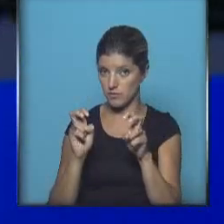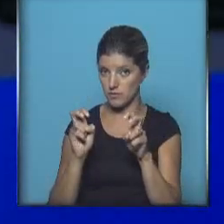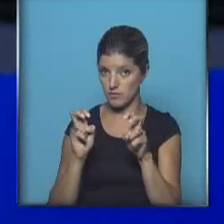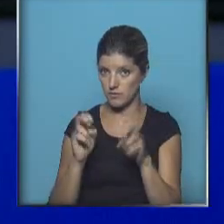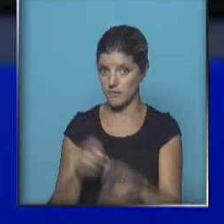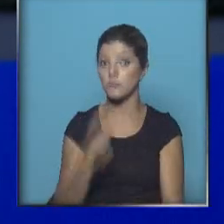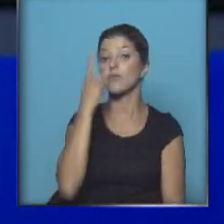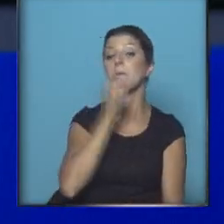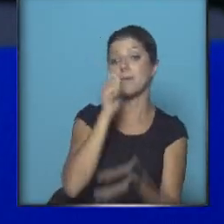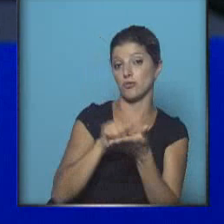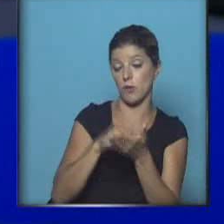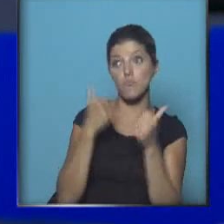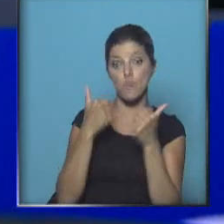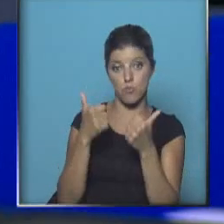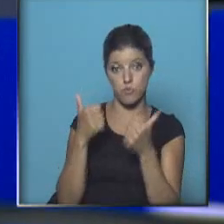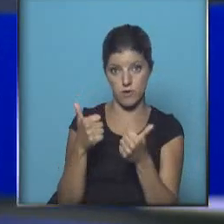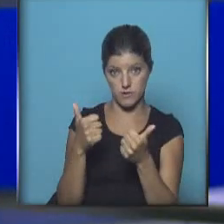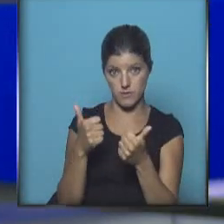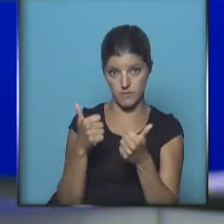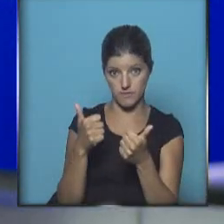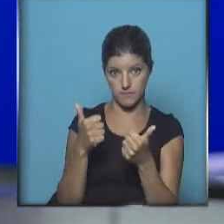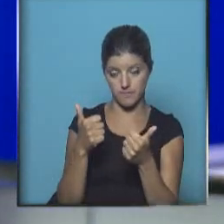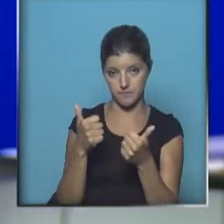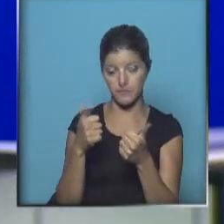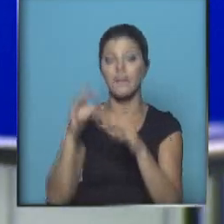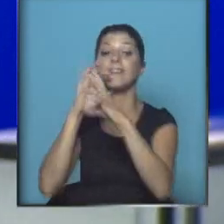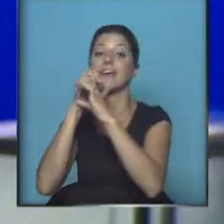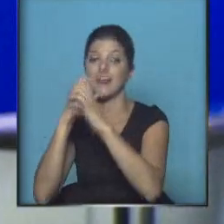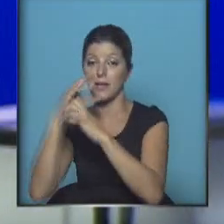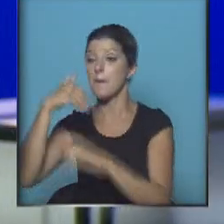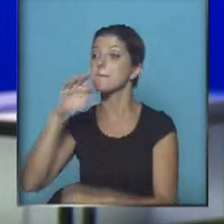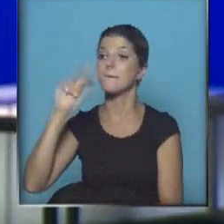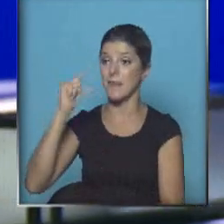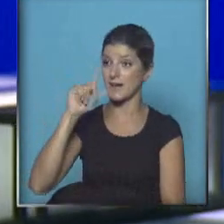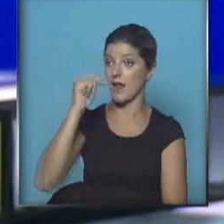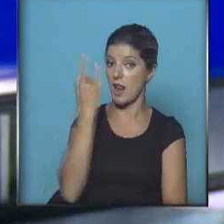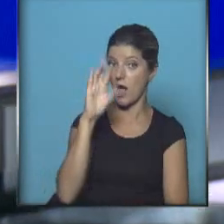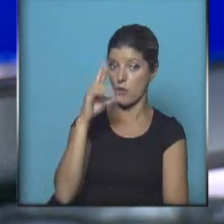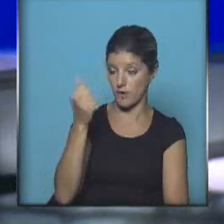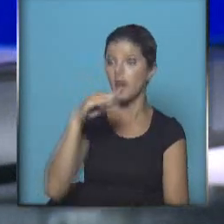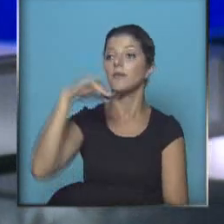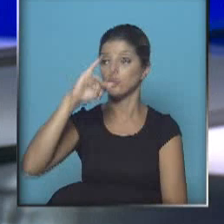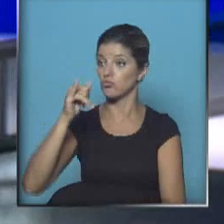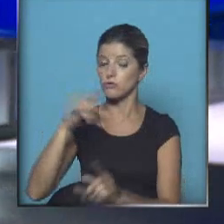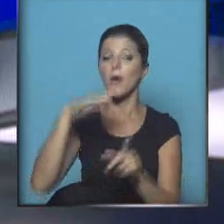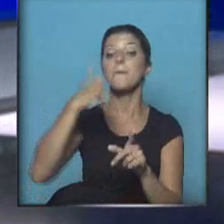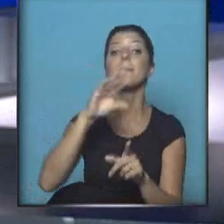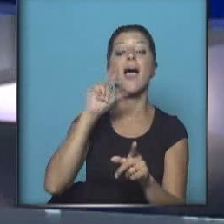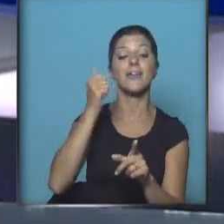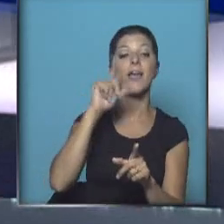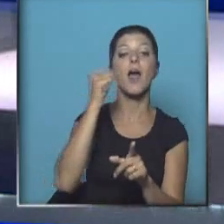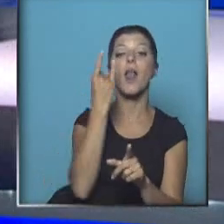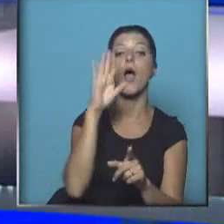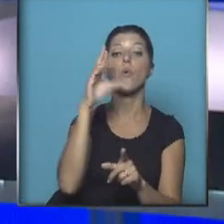es una muy buena periodista, corresponsal de Clarín María Laura. En Francia, María Laura Viñolo.